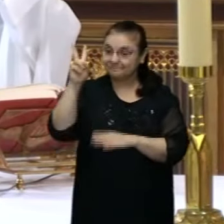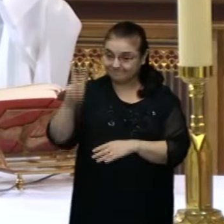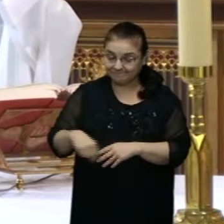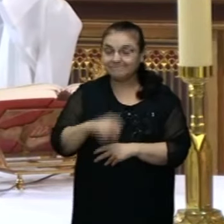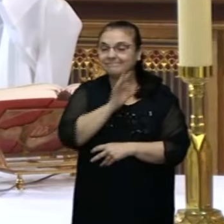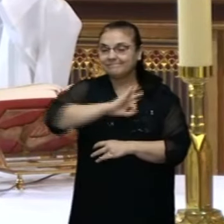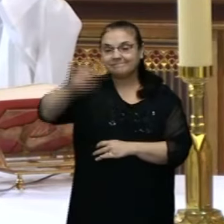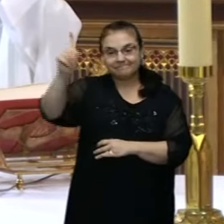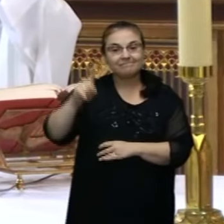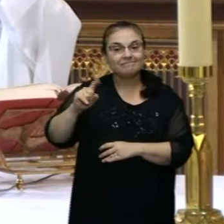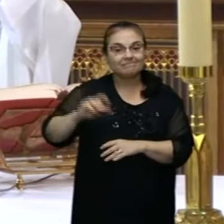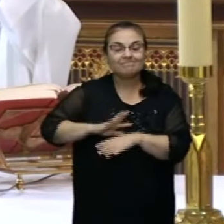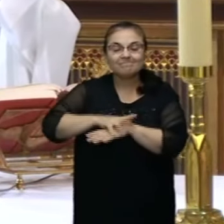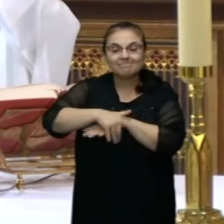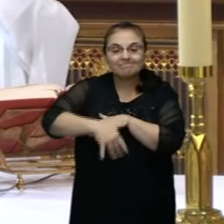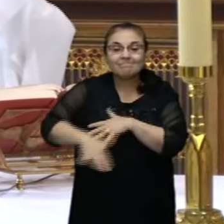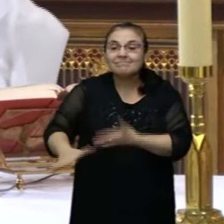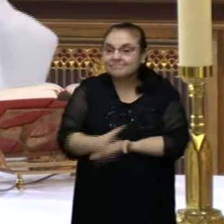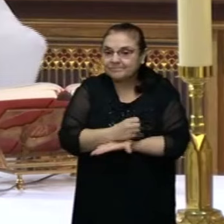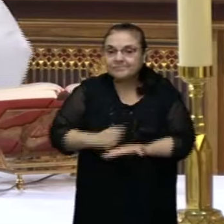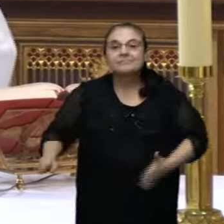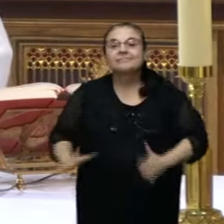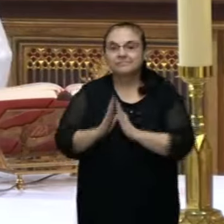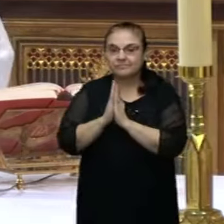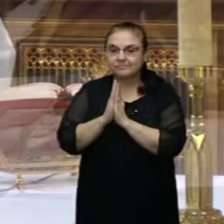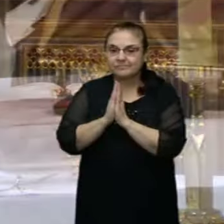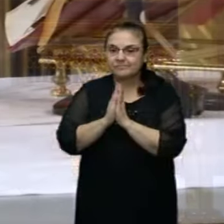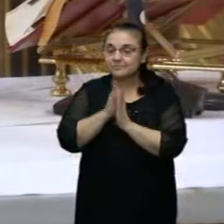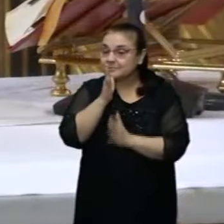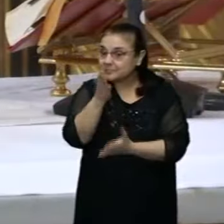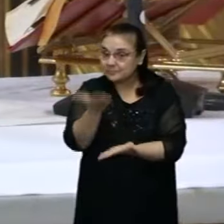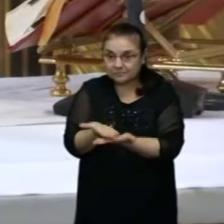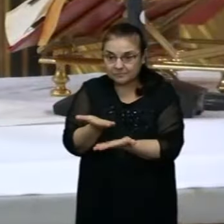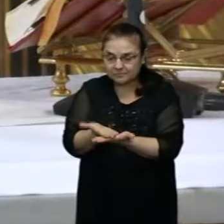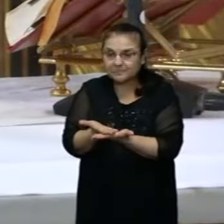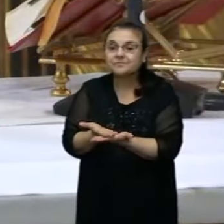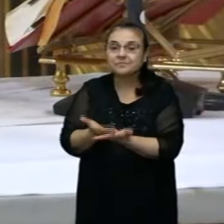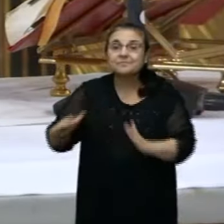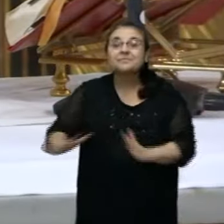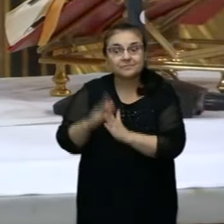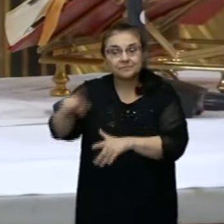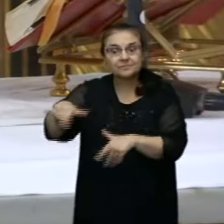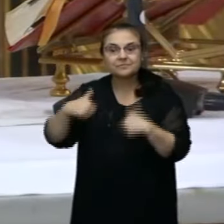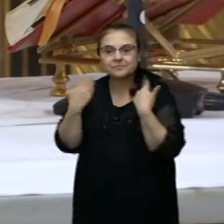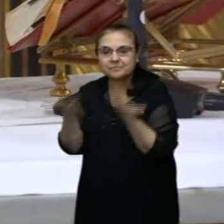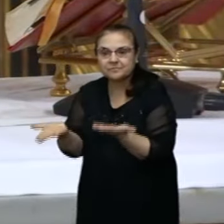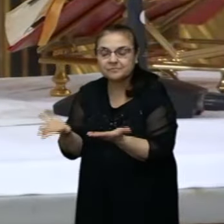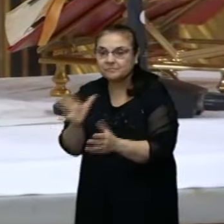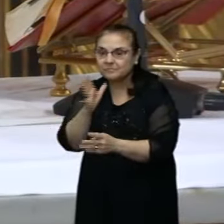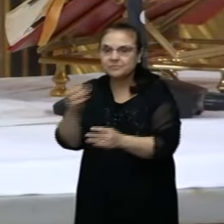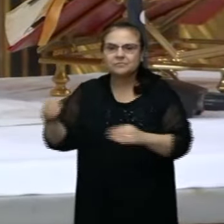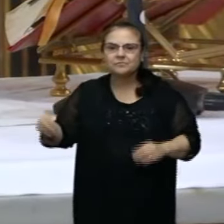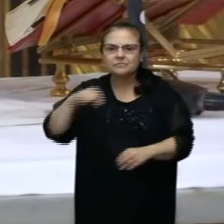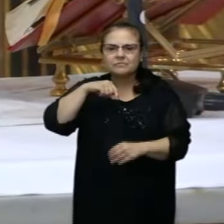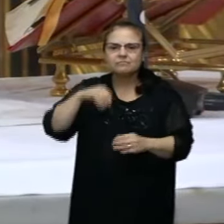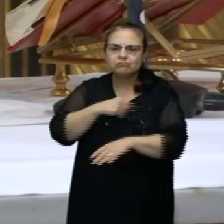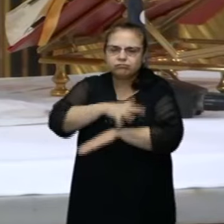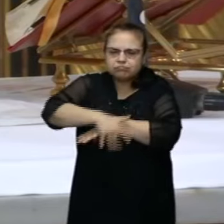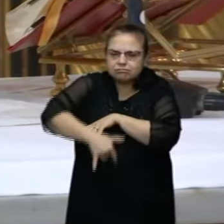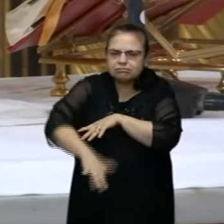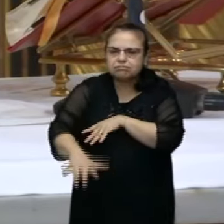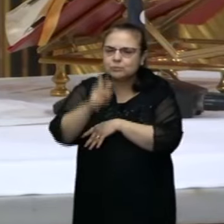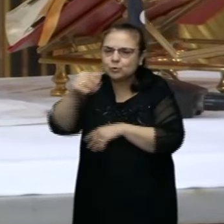Santo eres en verdad, Señor, fuente de toda santidad. Por eso te pedimos que santifiques estos dones con la efusión de tu